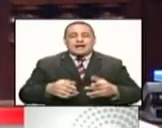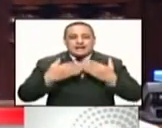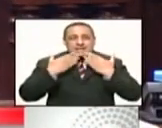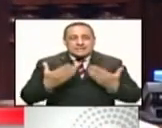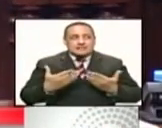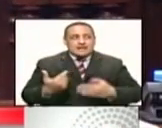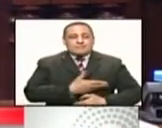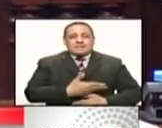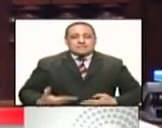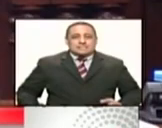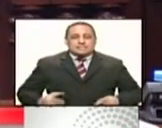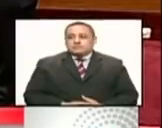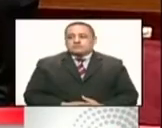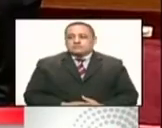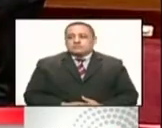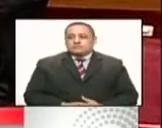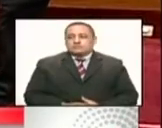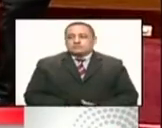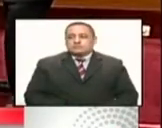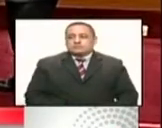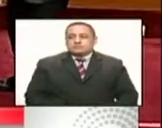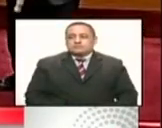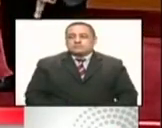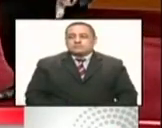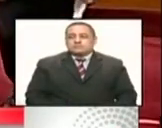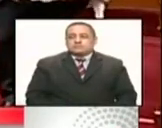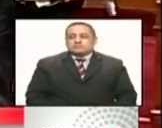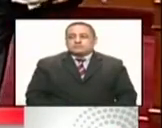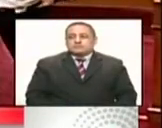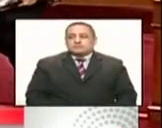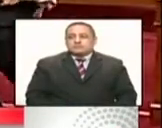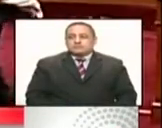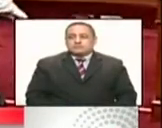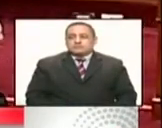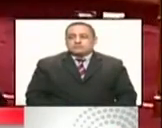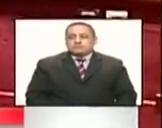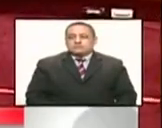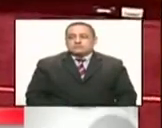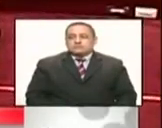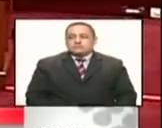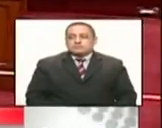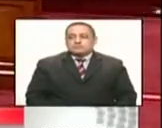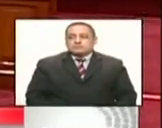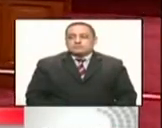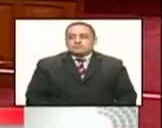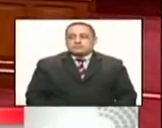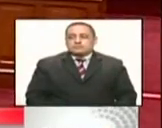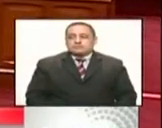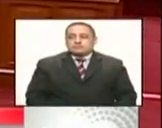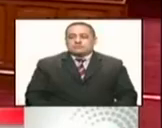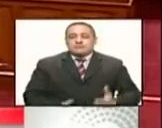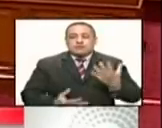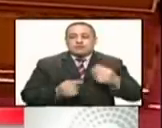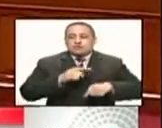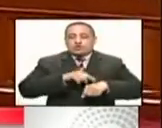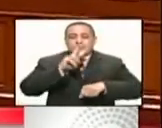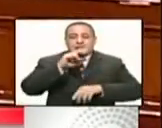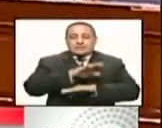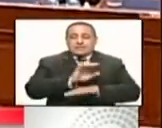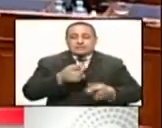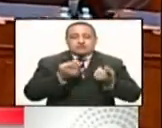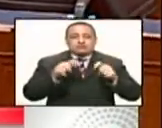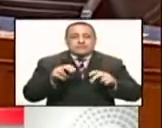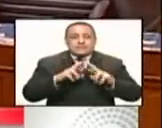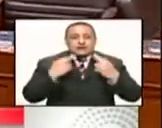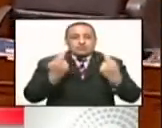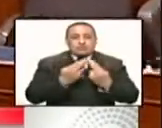caso superior a los dos tercios del número legal de congresistas? Eso viene para la aprobación. Cuando se habla de la firma, es simplemente